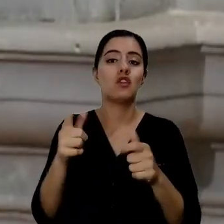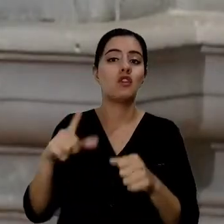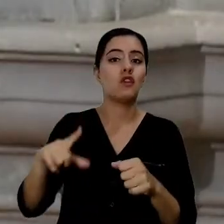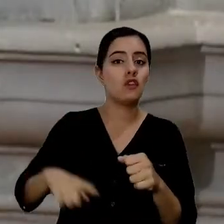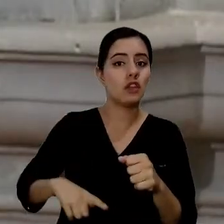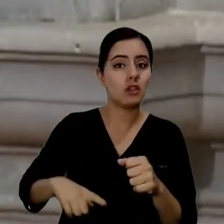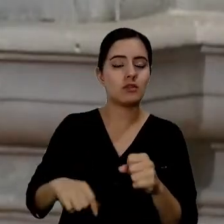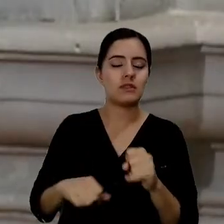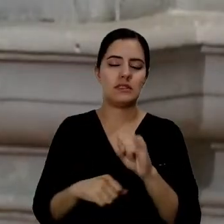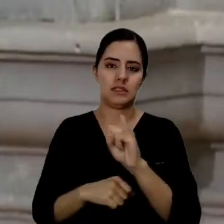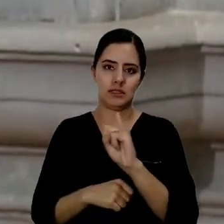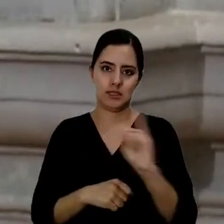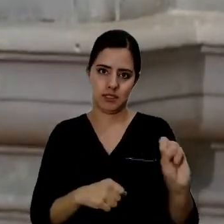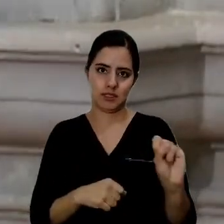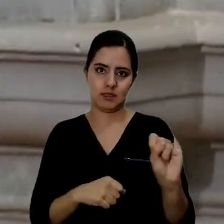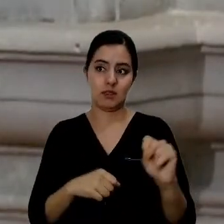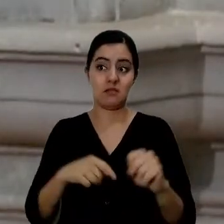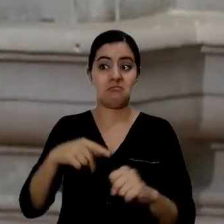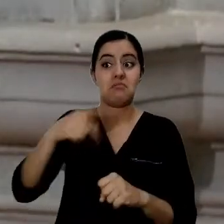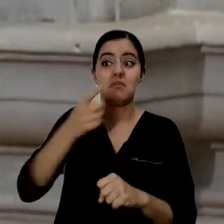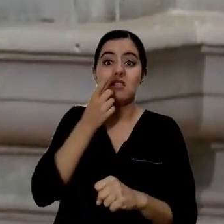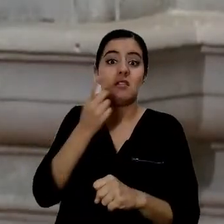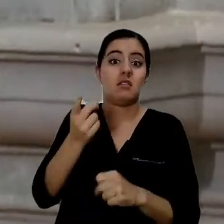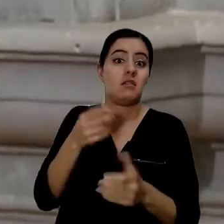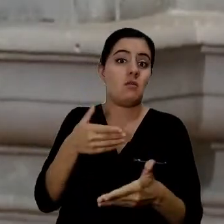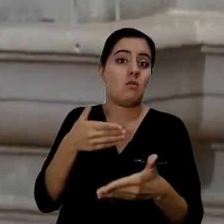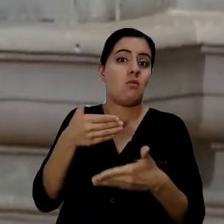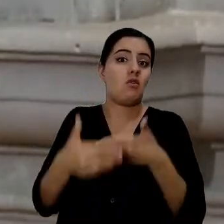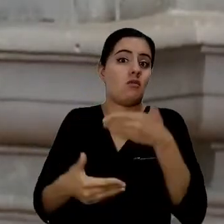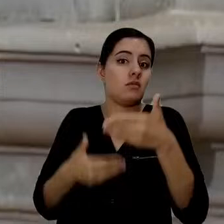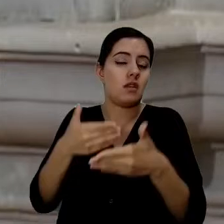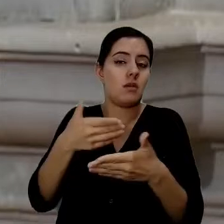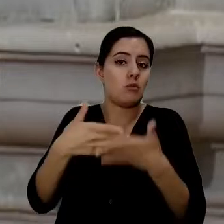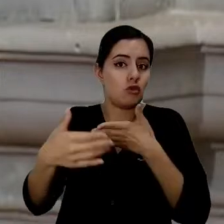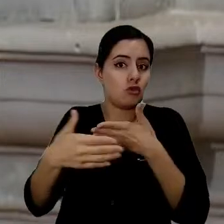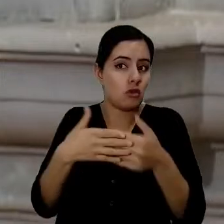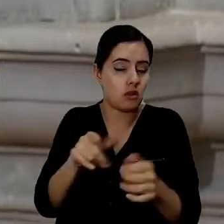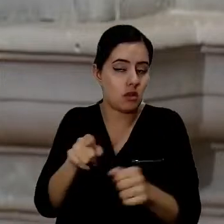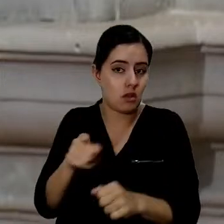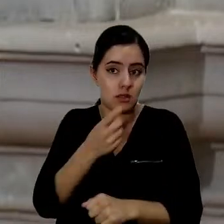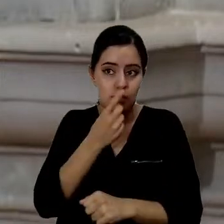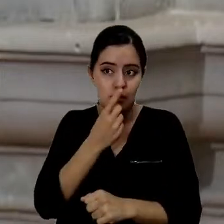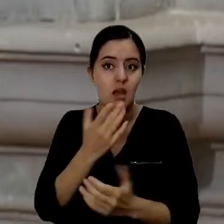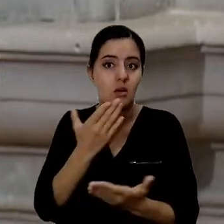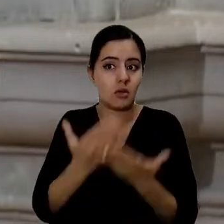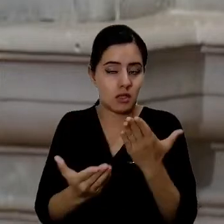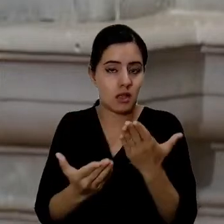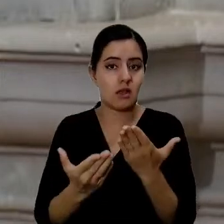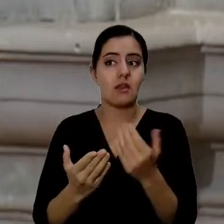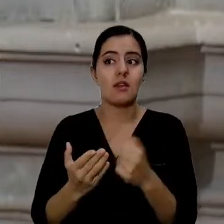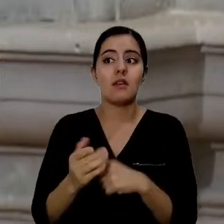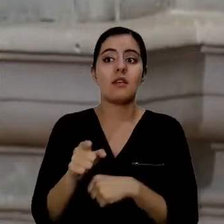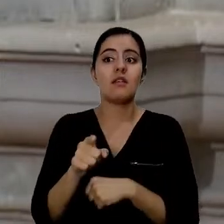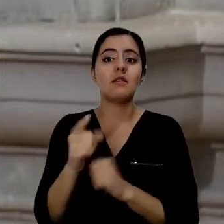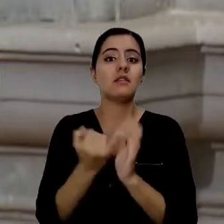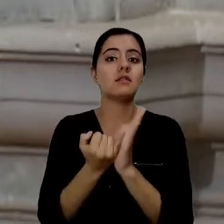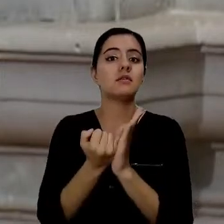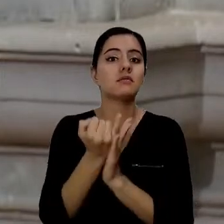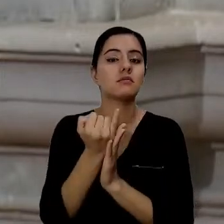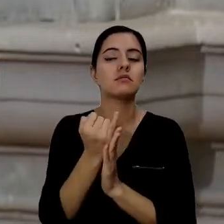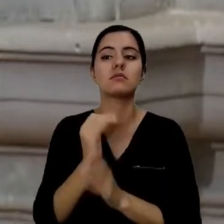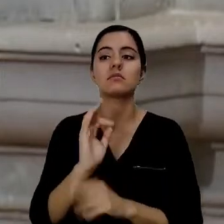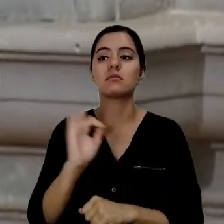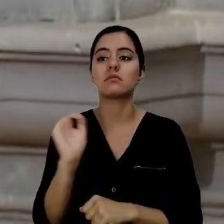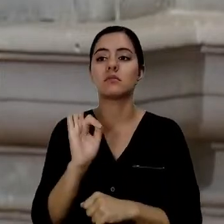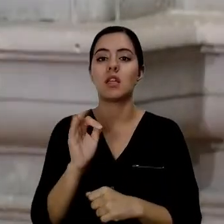progresista es el que está materializando la posibilidad de que la